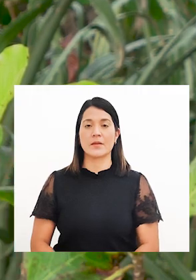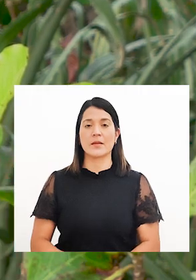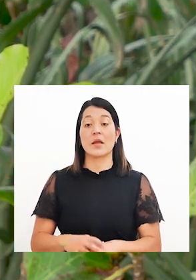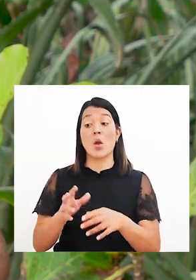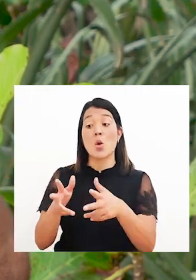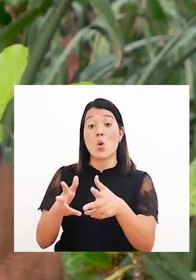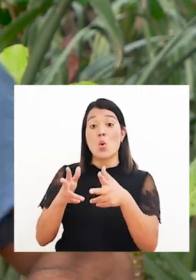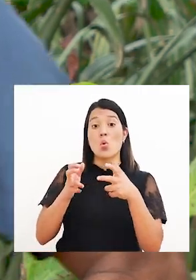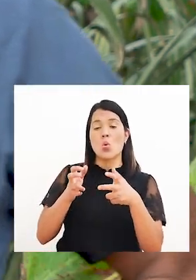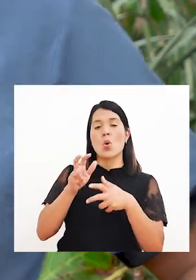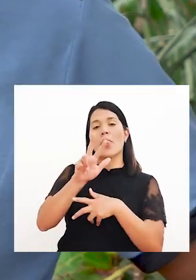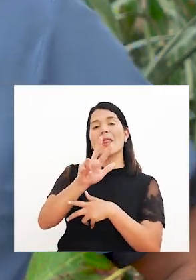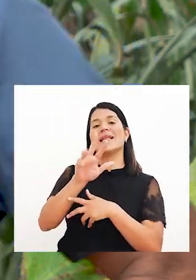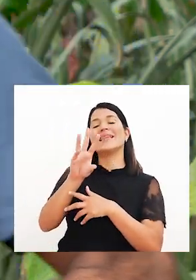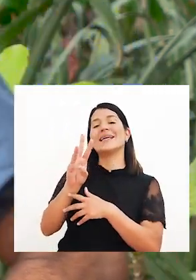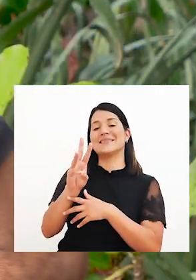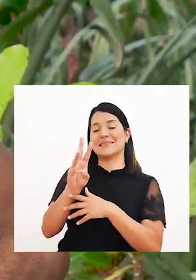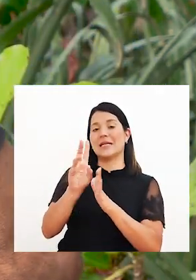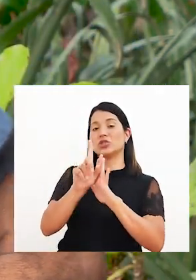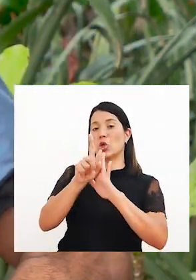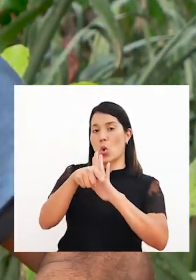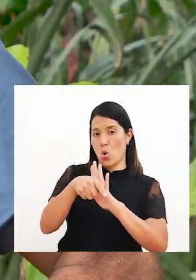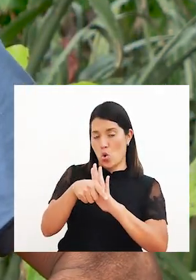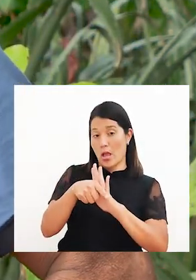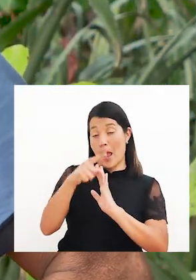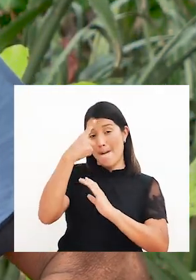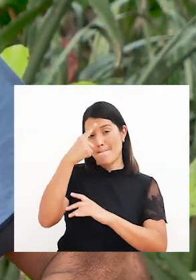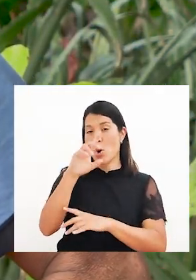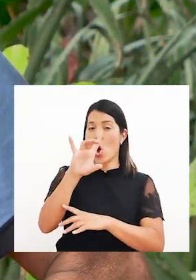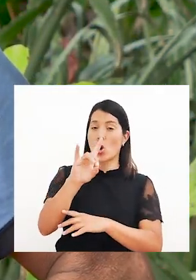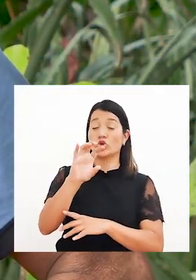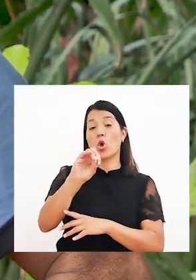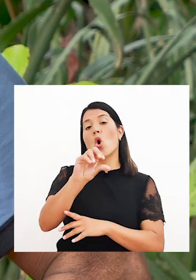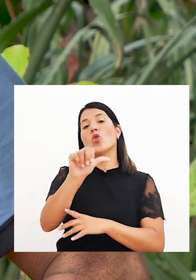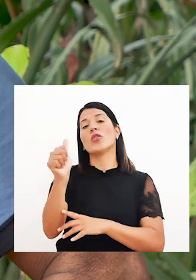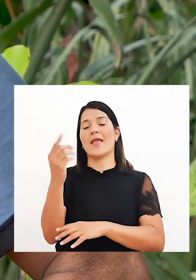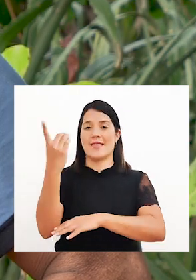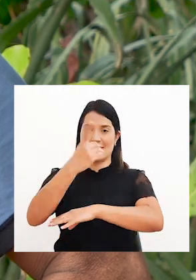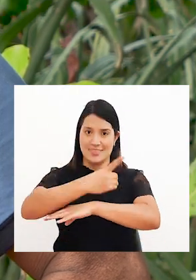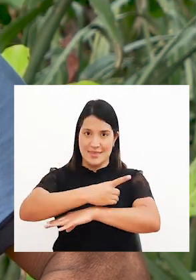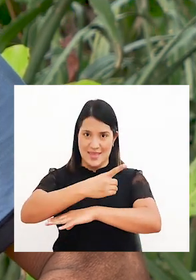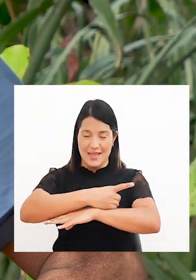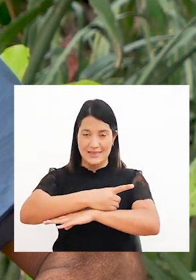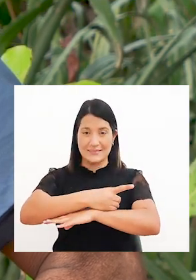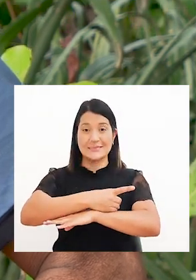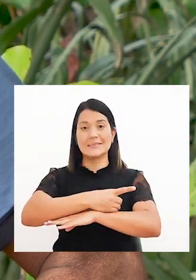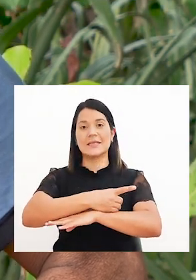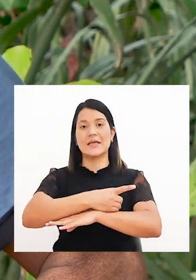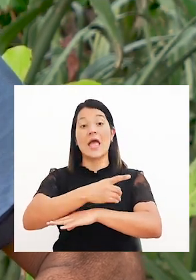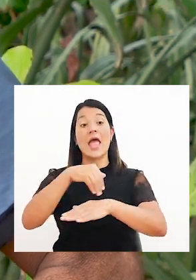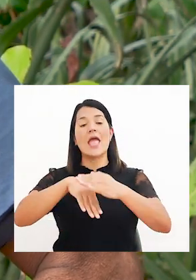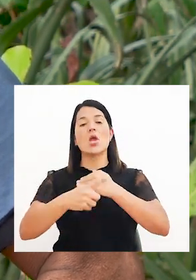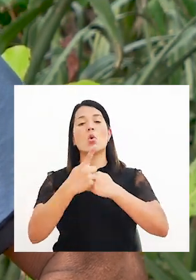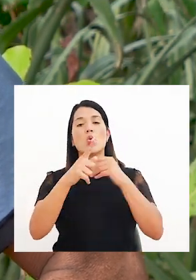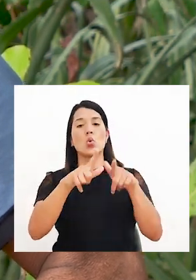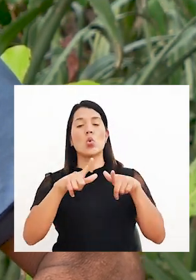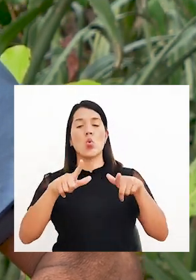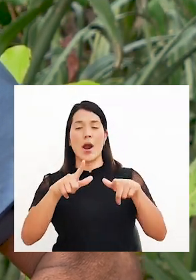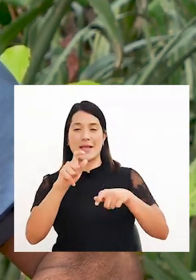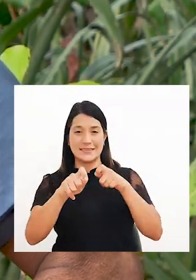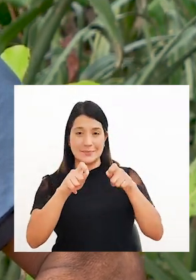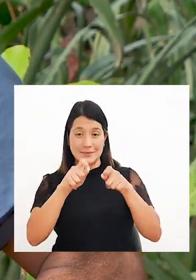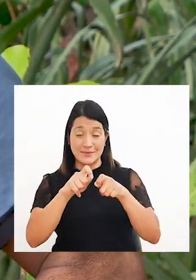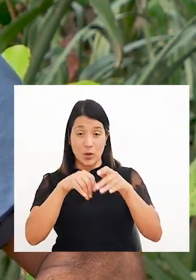extraer 36 horas solamente durante los 8 o 10 días de arribada en un sector indicado sobre la